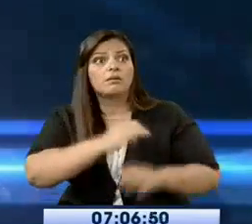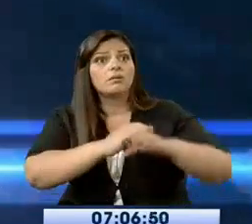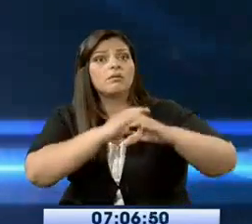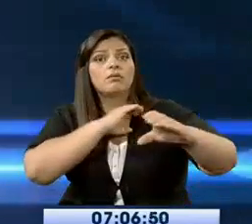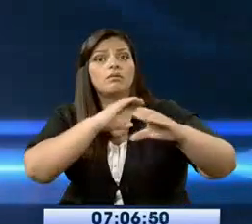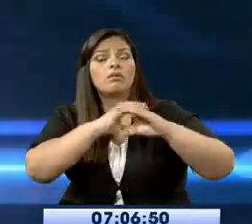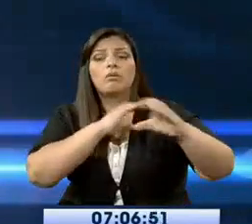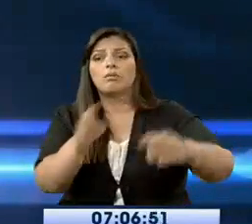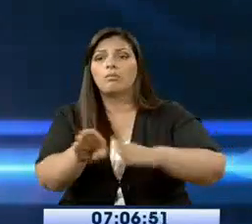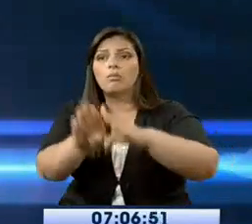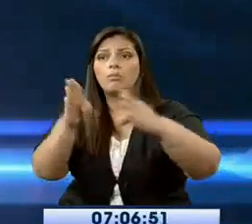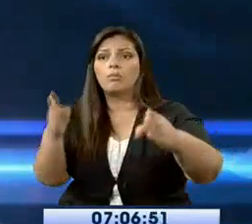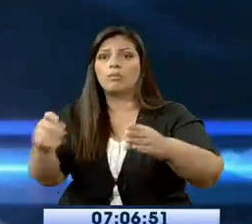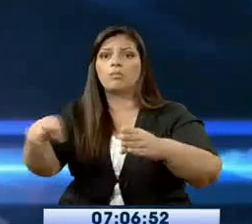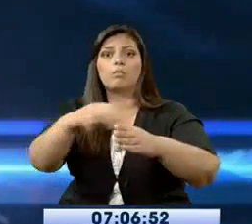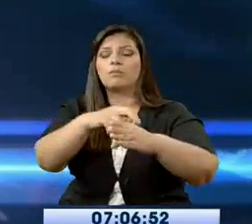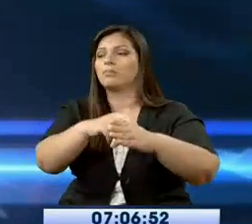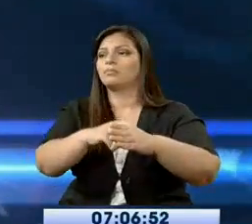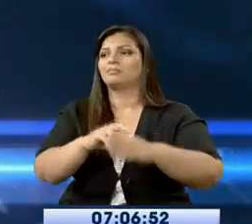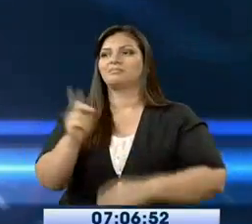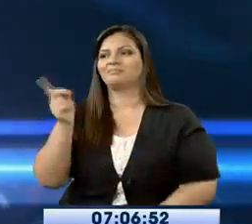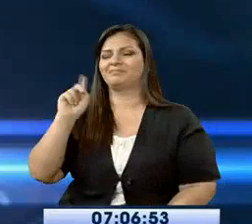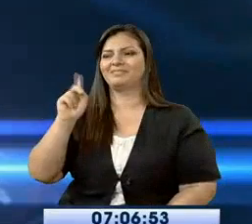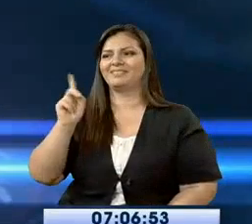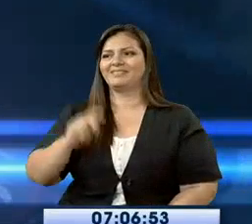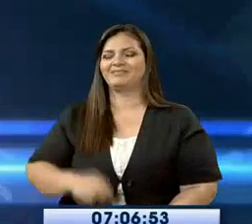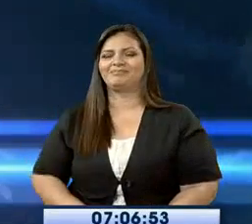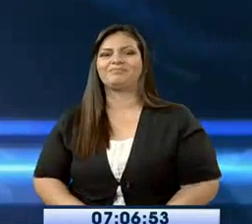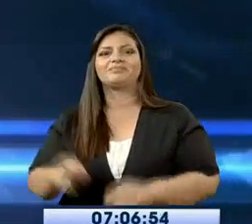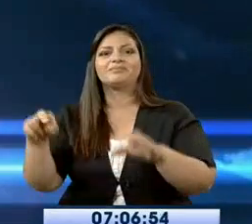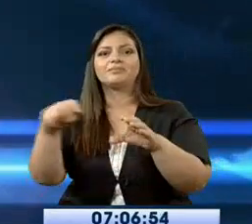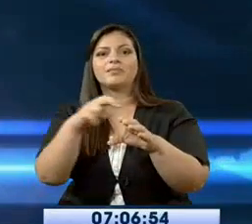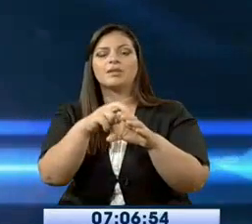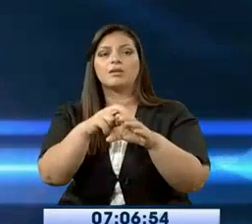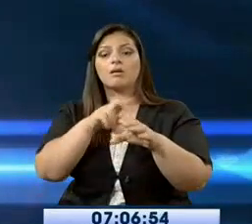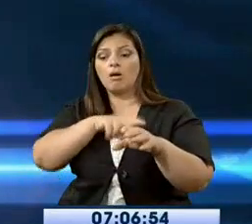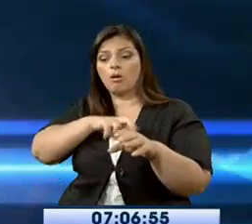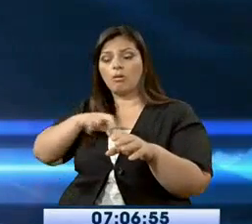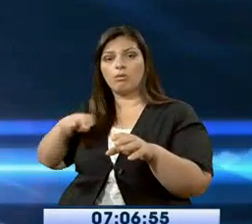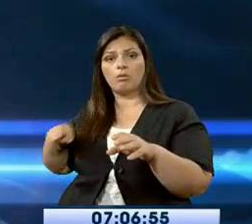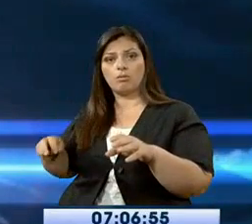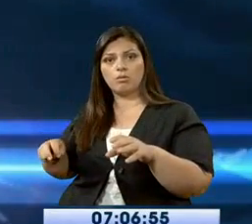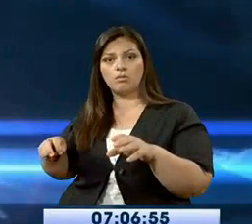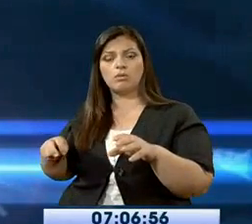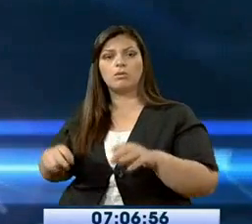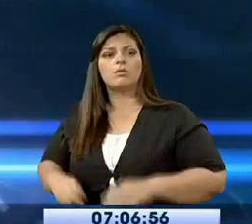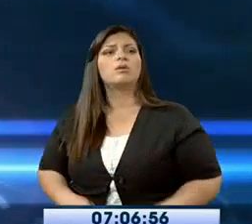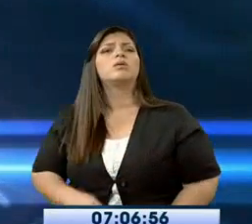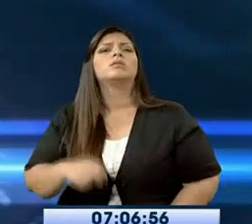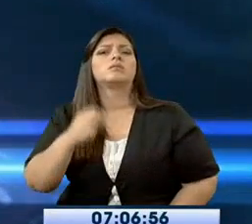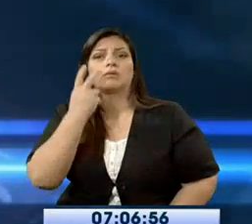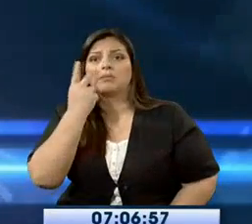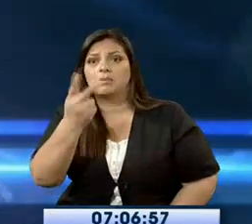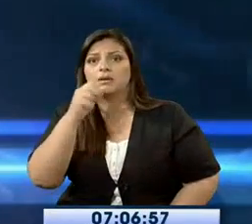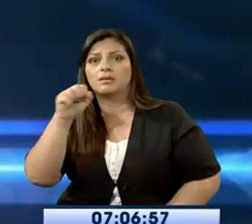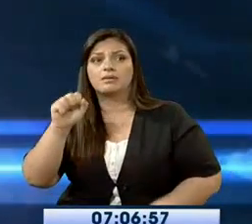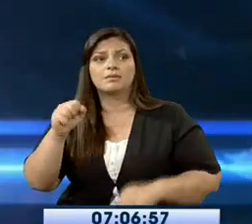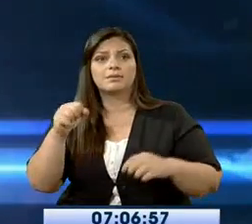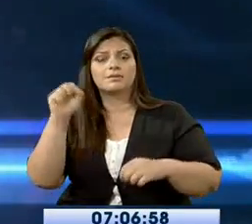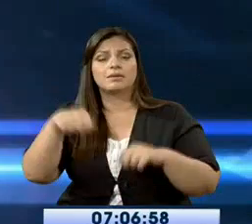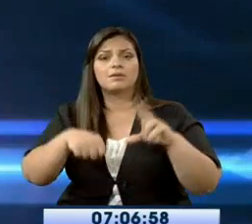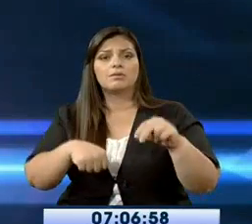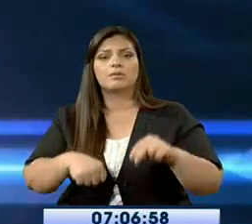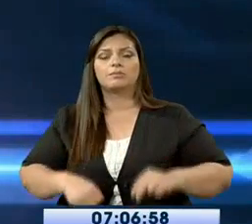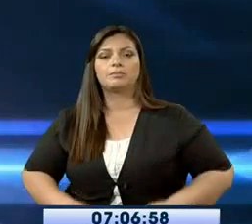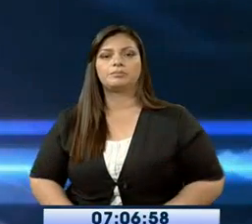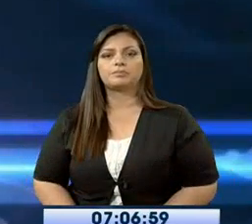aquí. Ojitos tampoco, hágame una seña nomás. No, tampoco. Ahí ¿cuál está es la razón, querida, motivo o circunstancia? Marjorie, que es nuestra compañera de